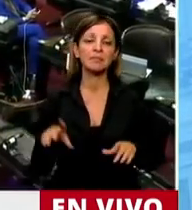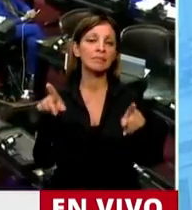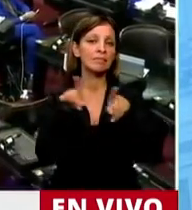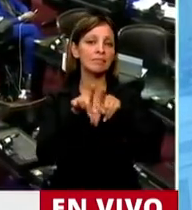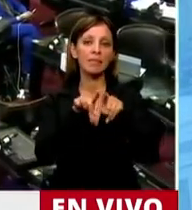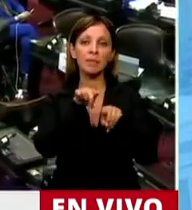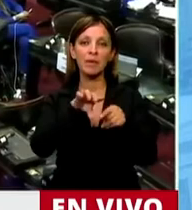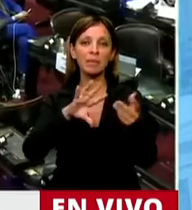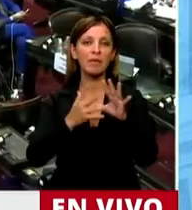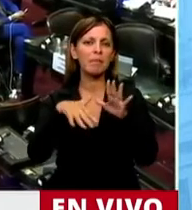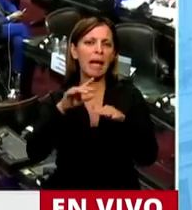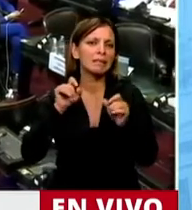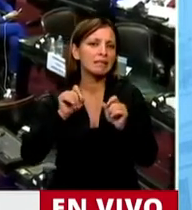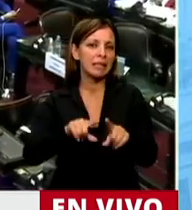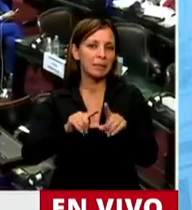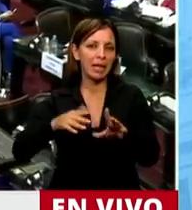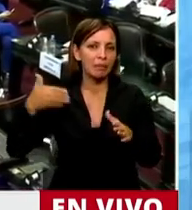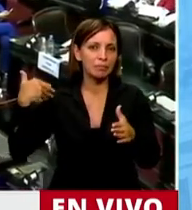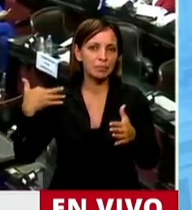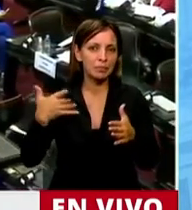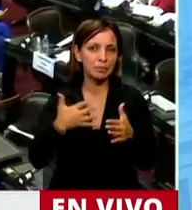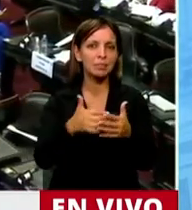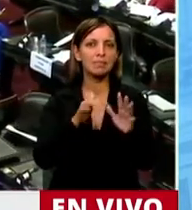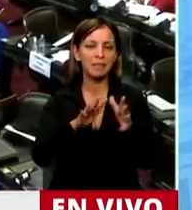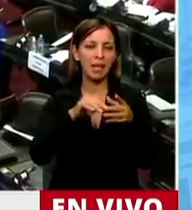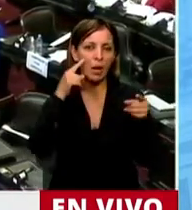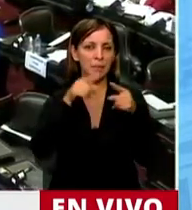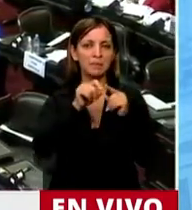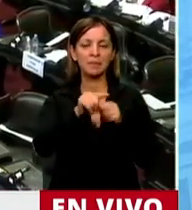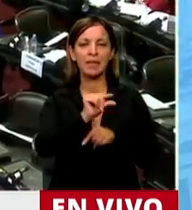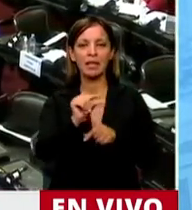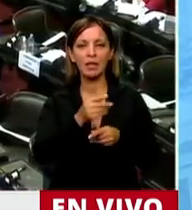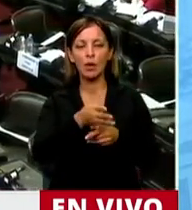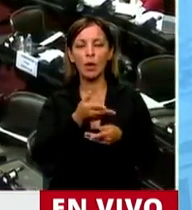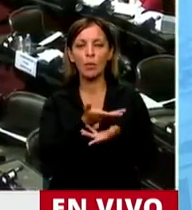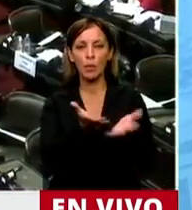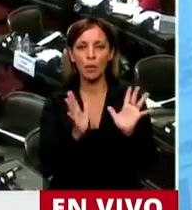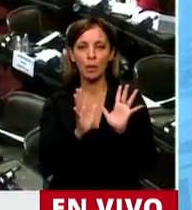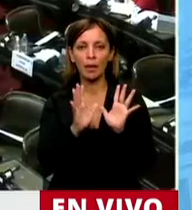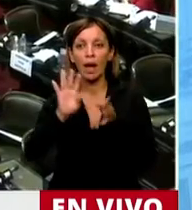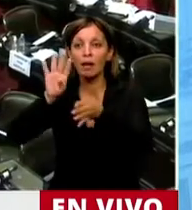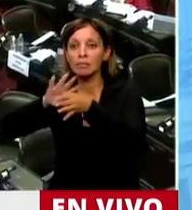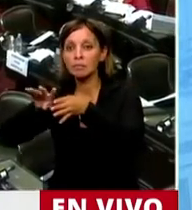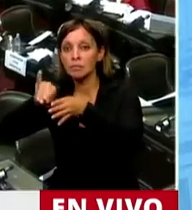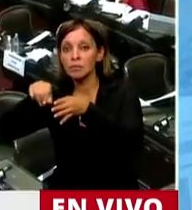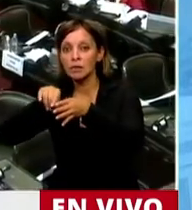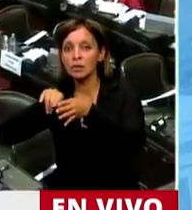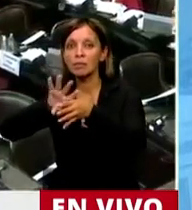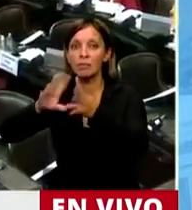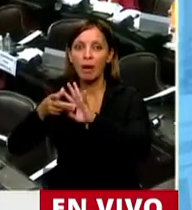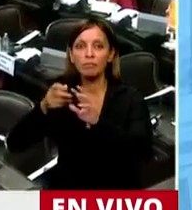uso más común que ha tenido el uso del crédito público en la República Argentina, ¿no? Tomar deuda para reestructurar